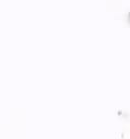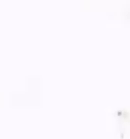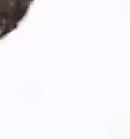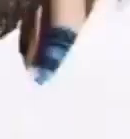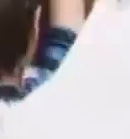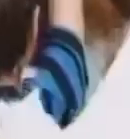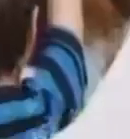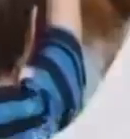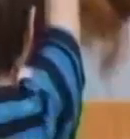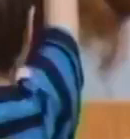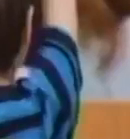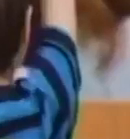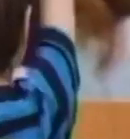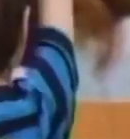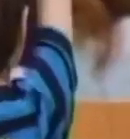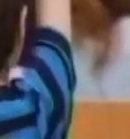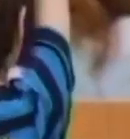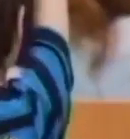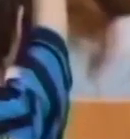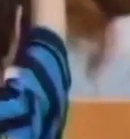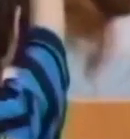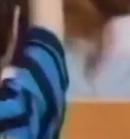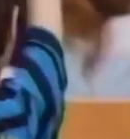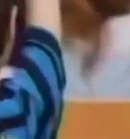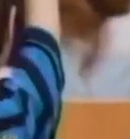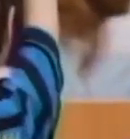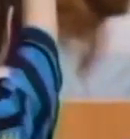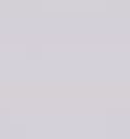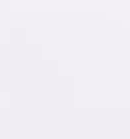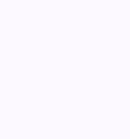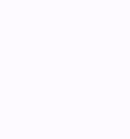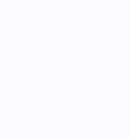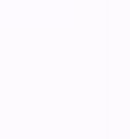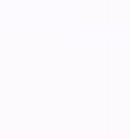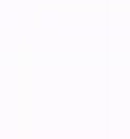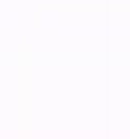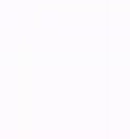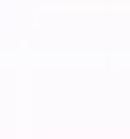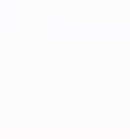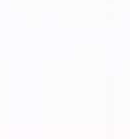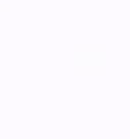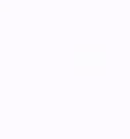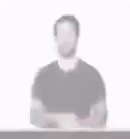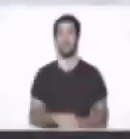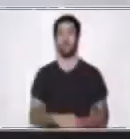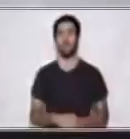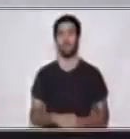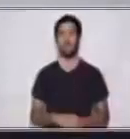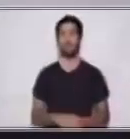A continuación, comunicación y lenguaje primero básico.